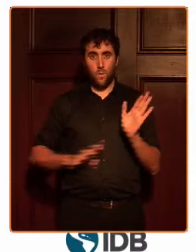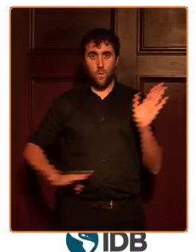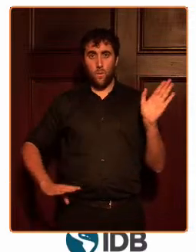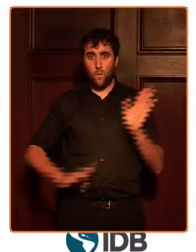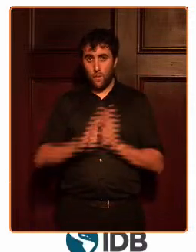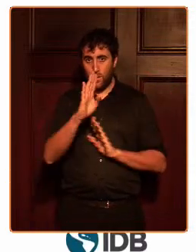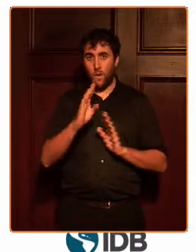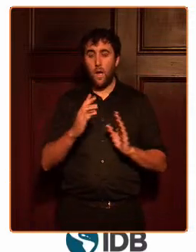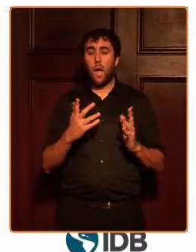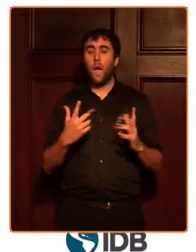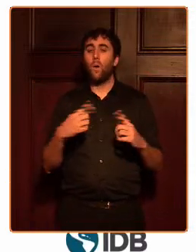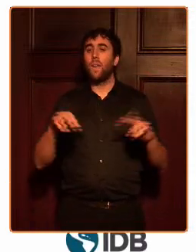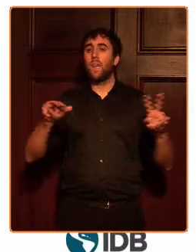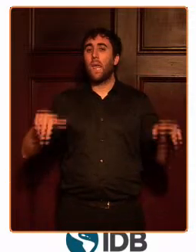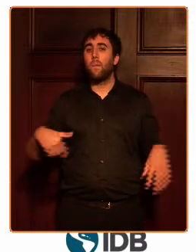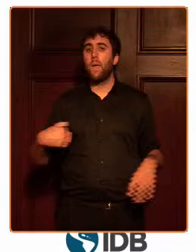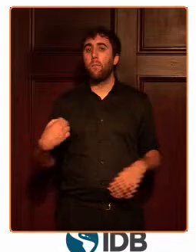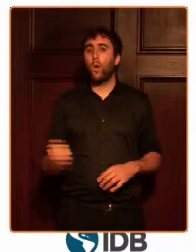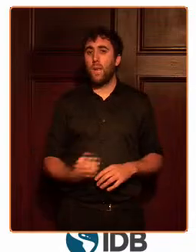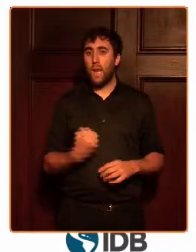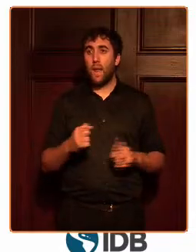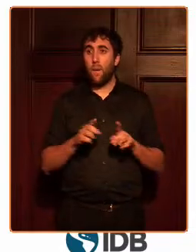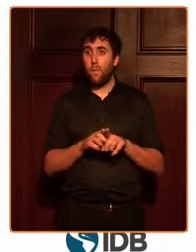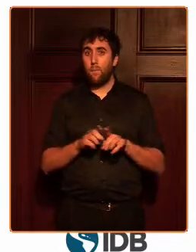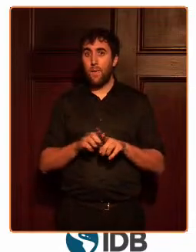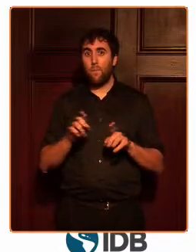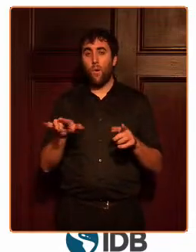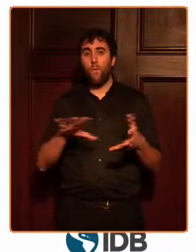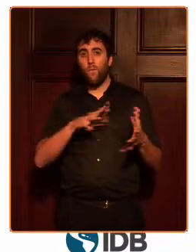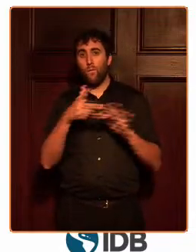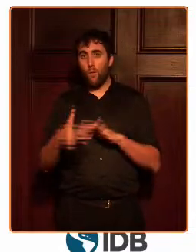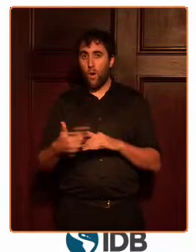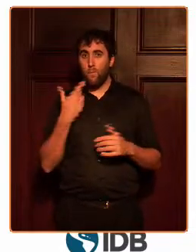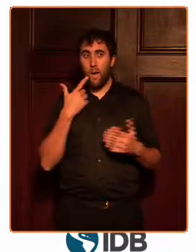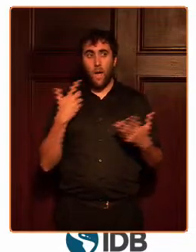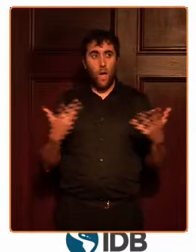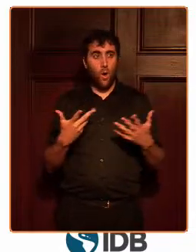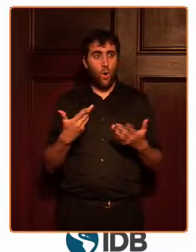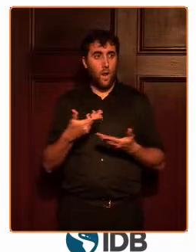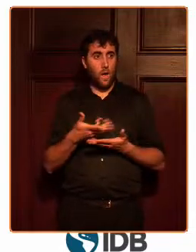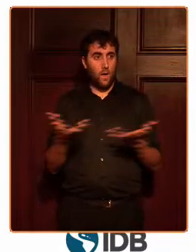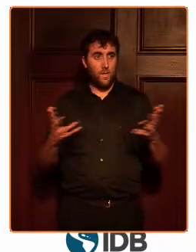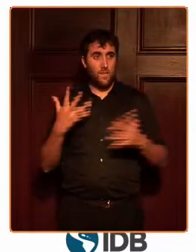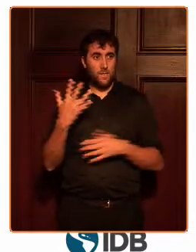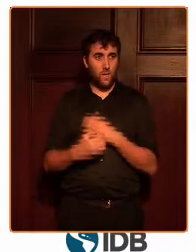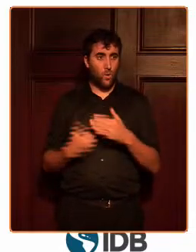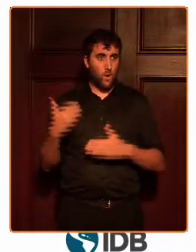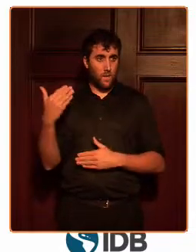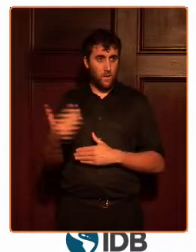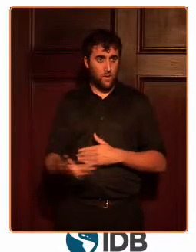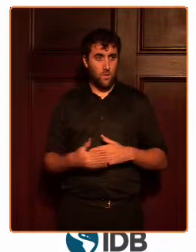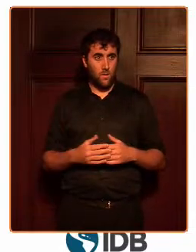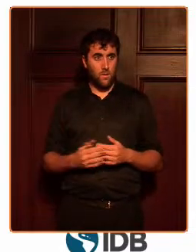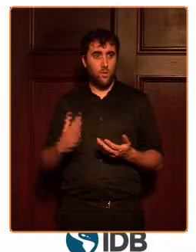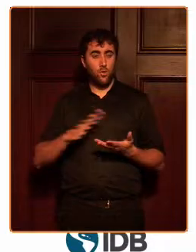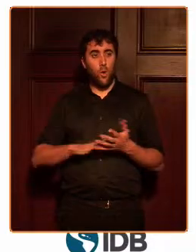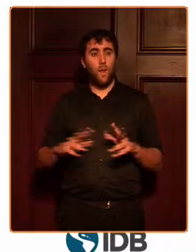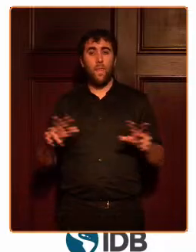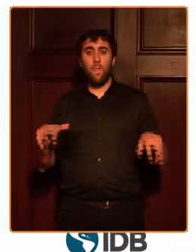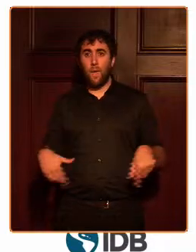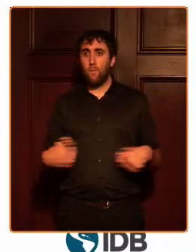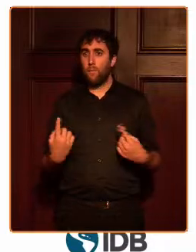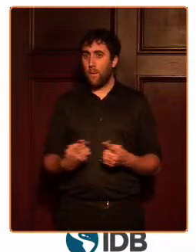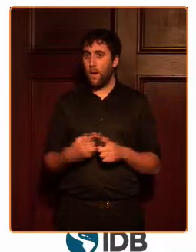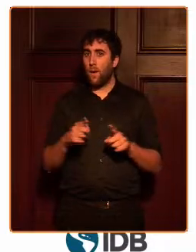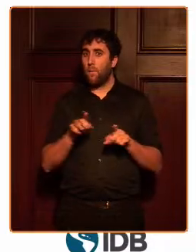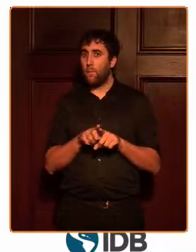Algo muy importante también es que, y estas son proyecciones de entre ahora y los próximos 5 años, es que mientras